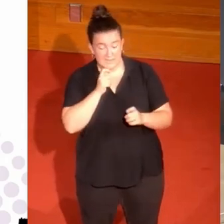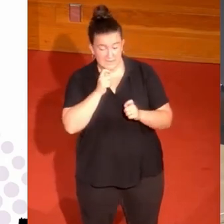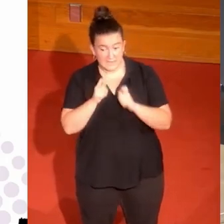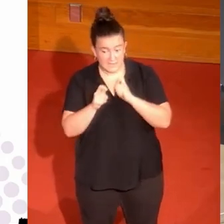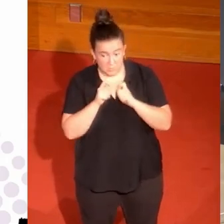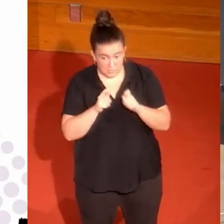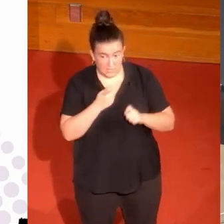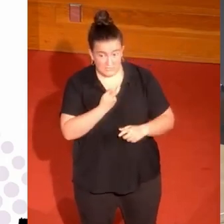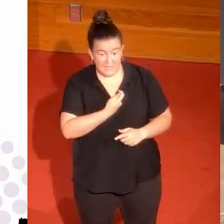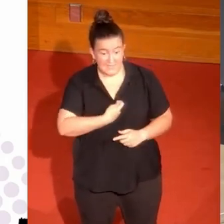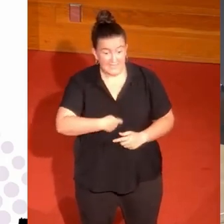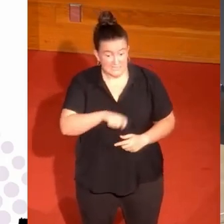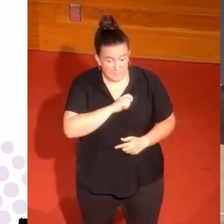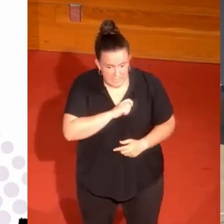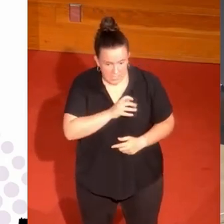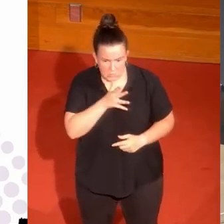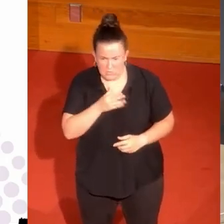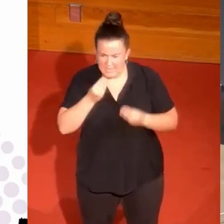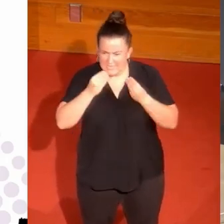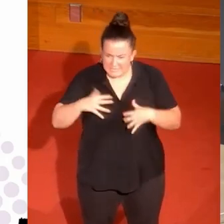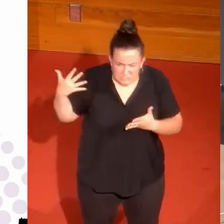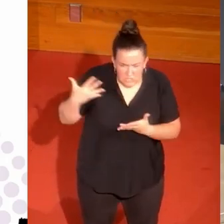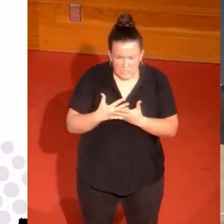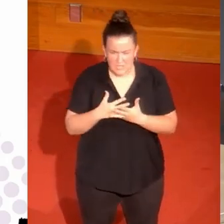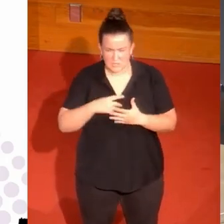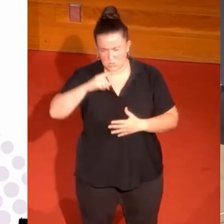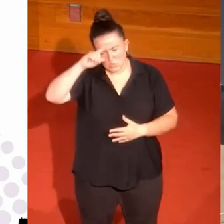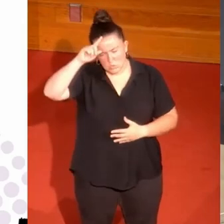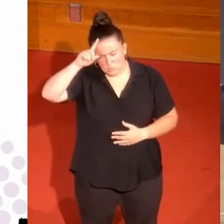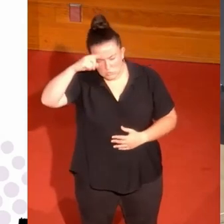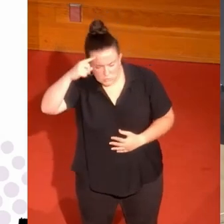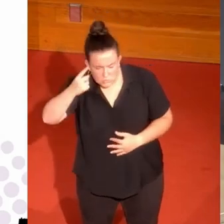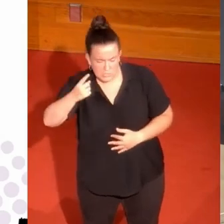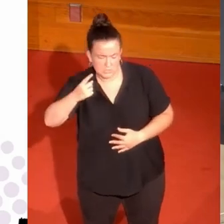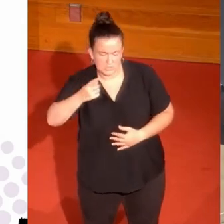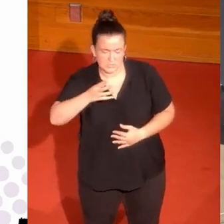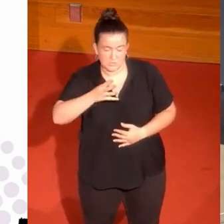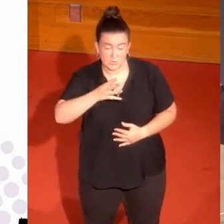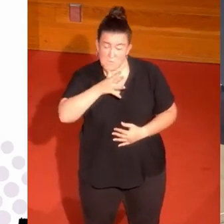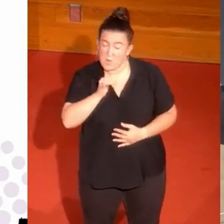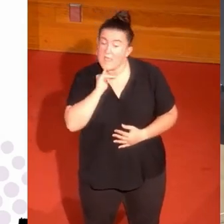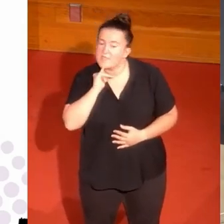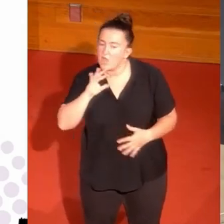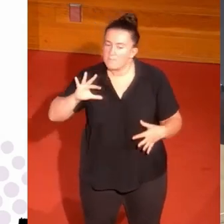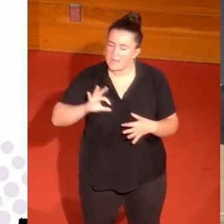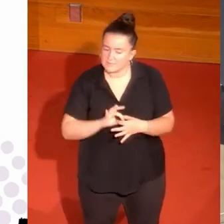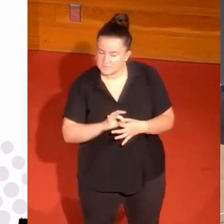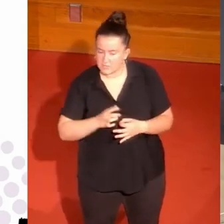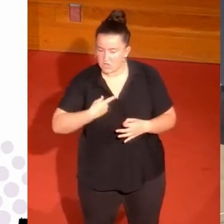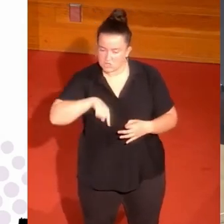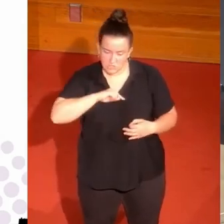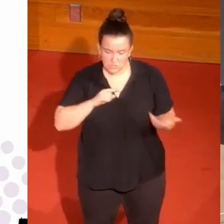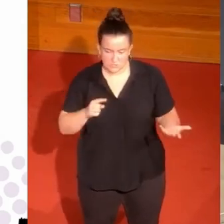por por historia por cultura y por nexos de de idioma estamos muy muy en